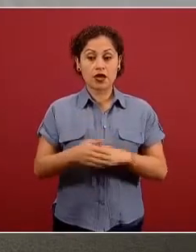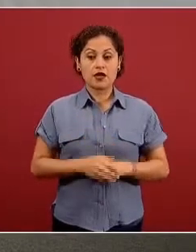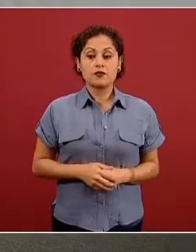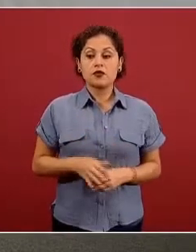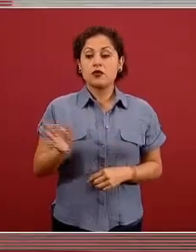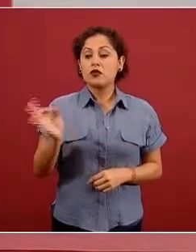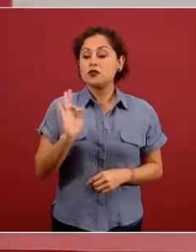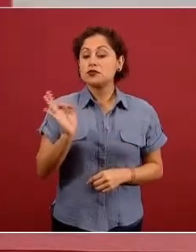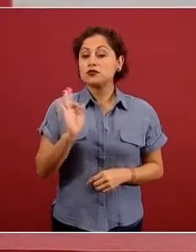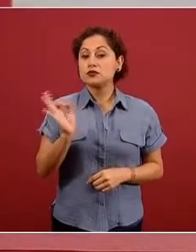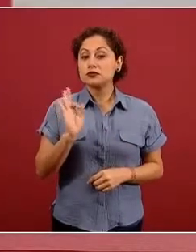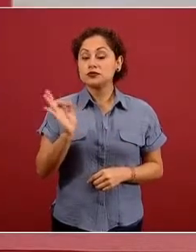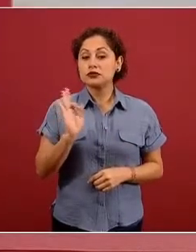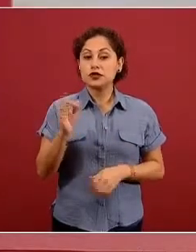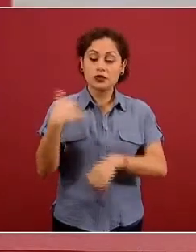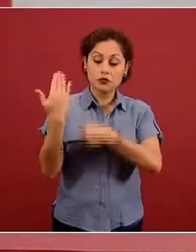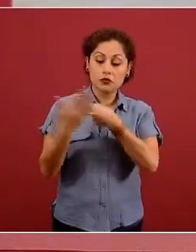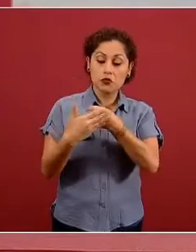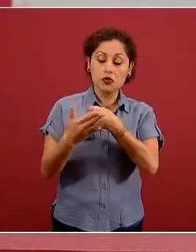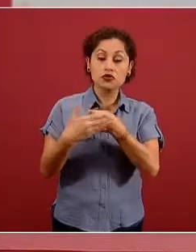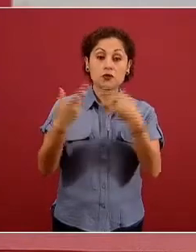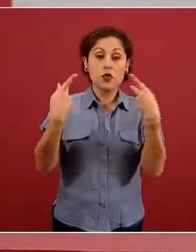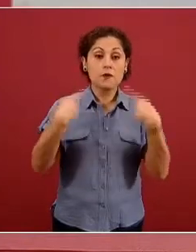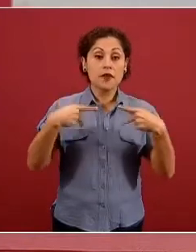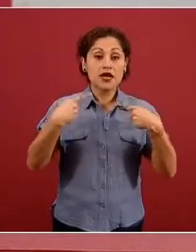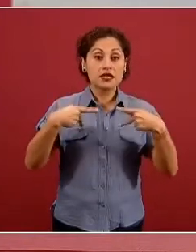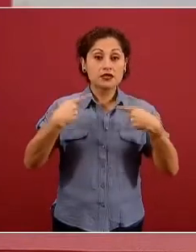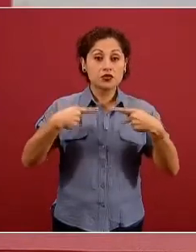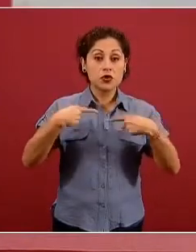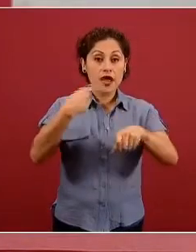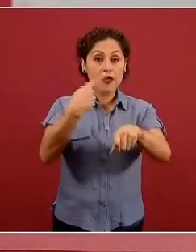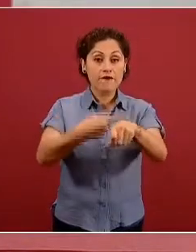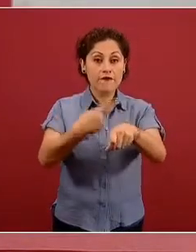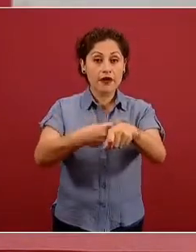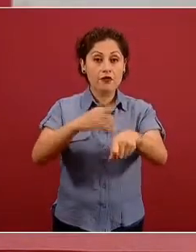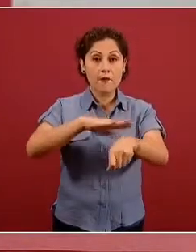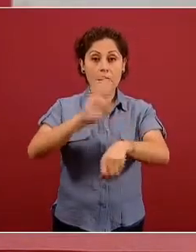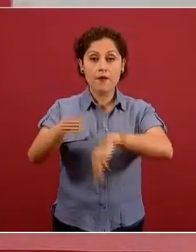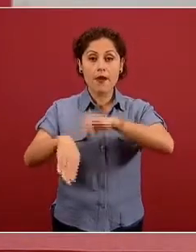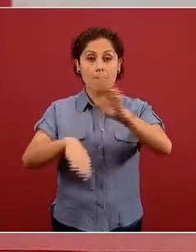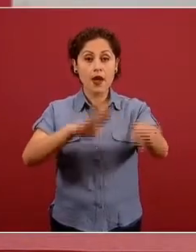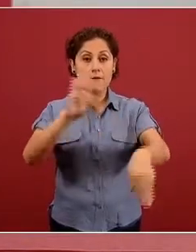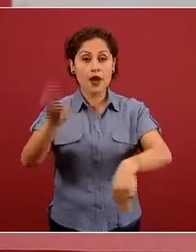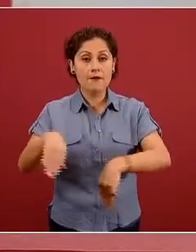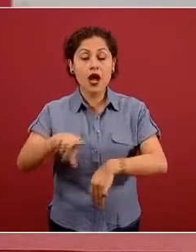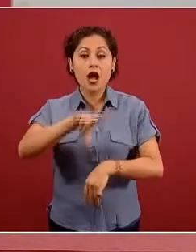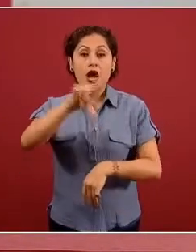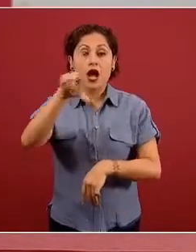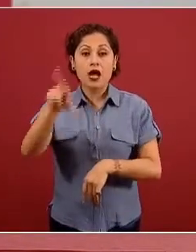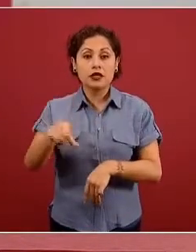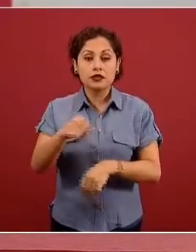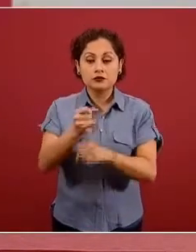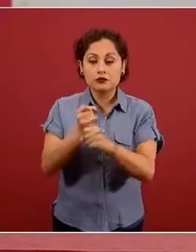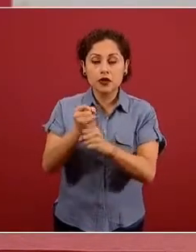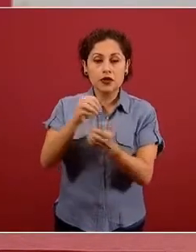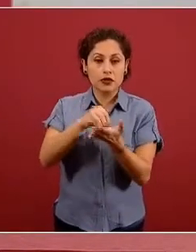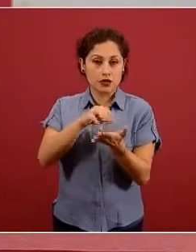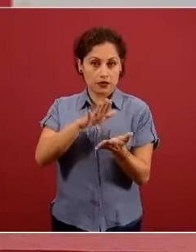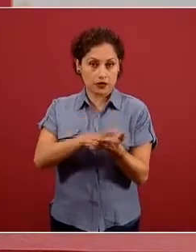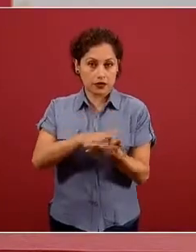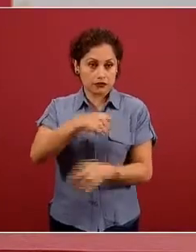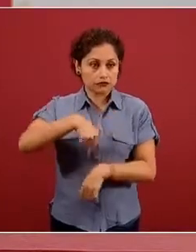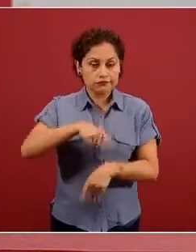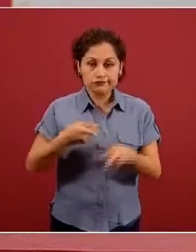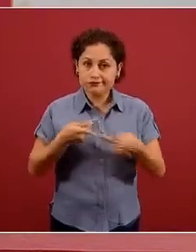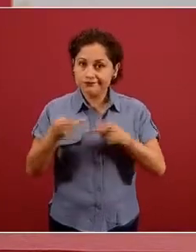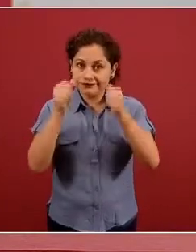número importante de decesos y las previsiones que se tienen que tomar desde el punto de vista técnico, pero también,